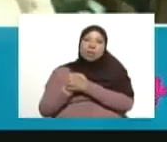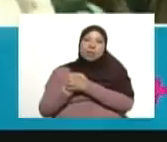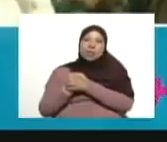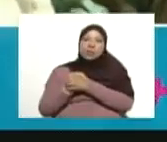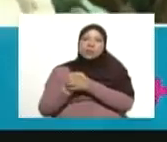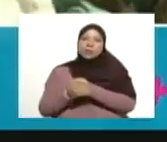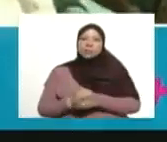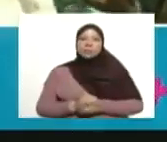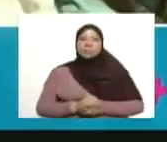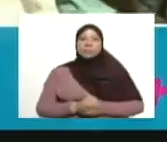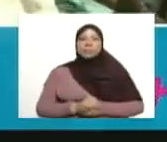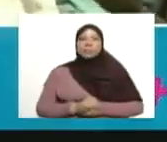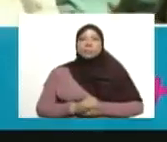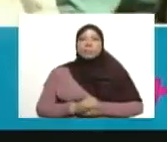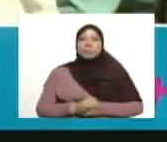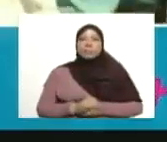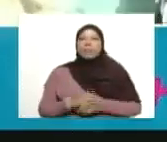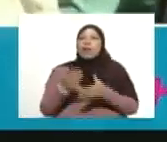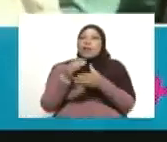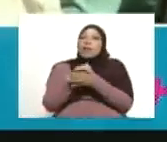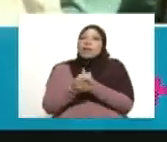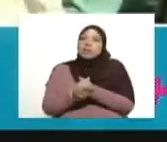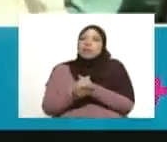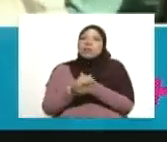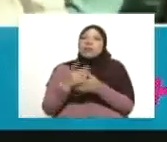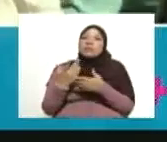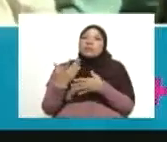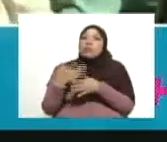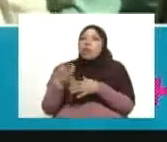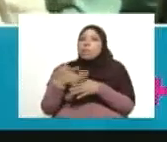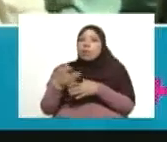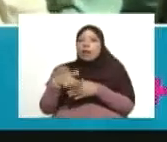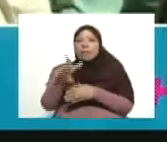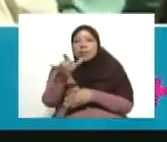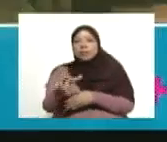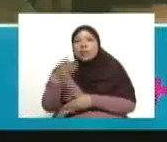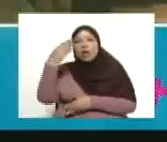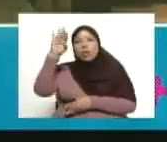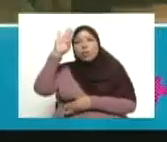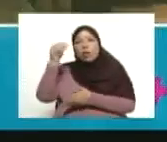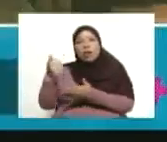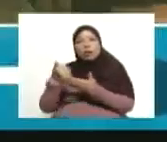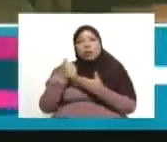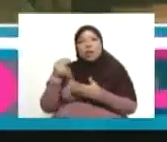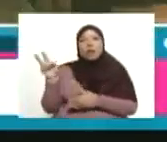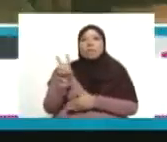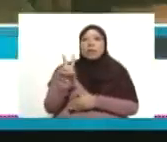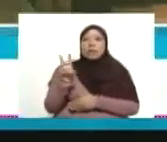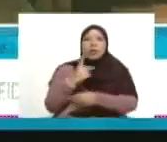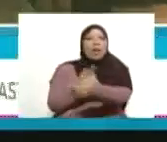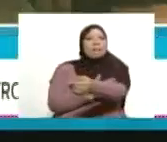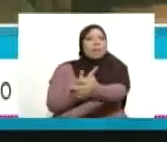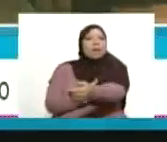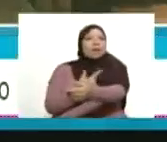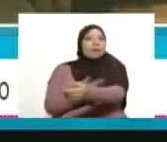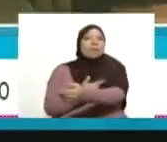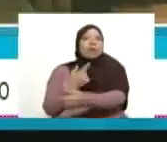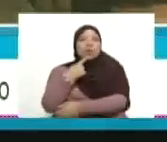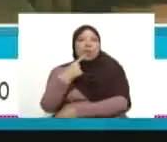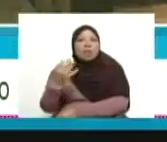solidaridad. Solidaridad desinteresada. De hermanos